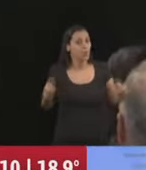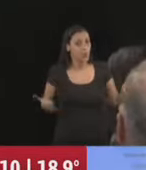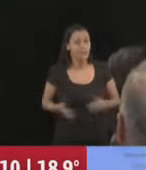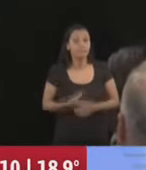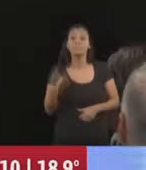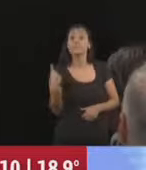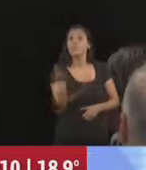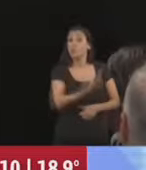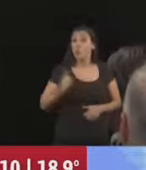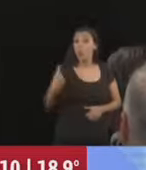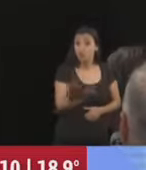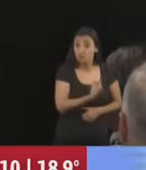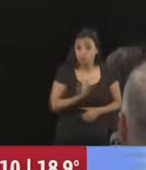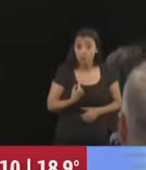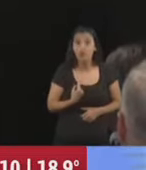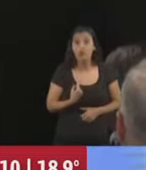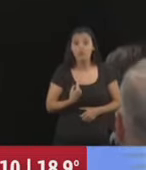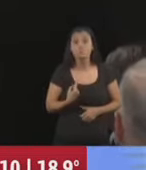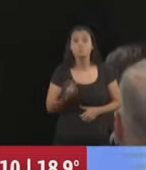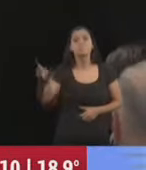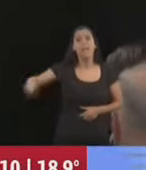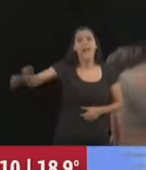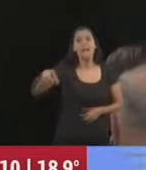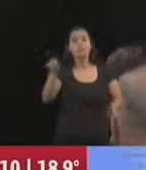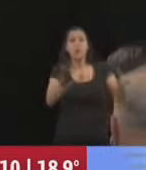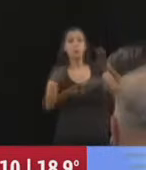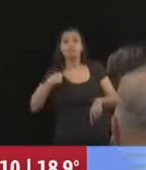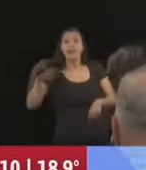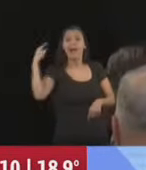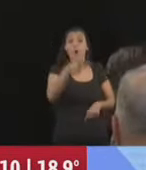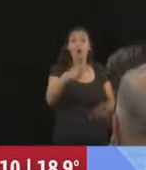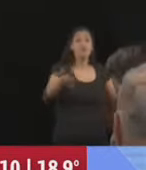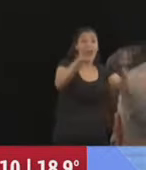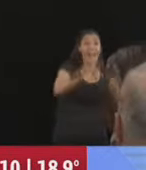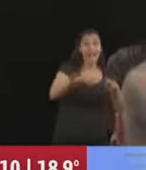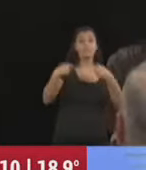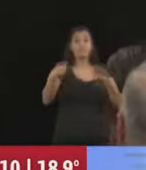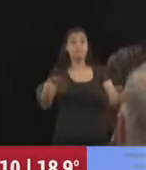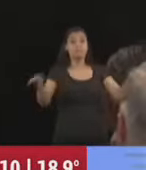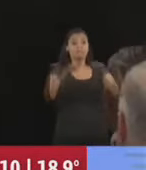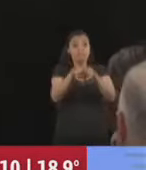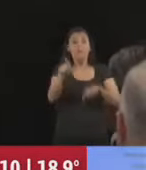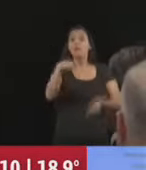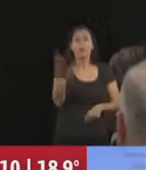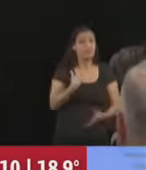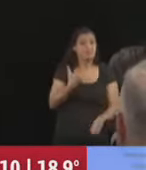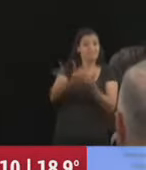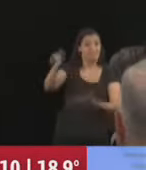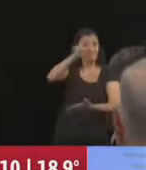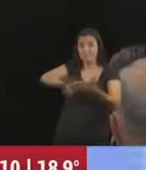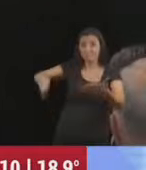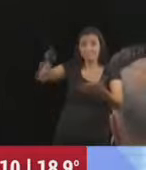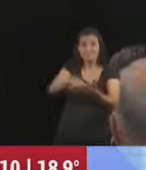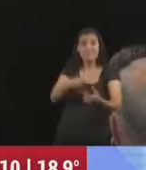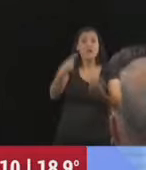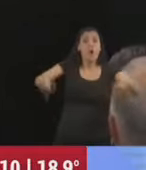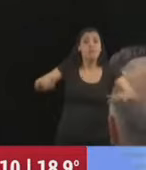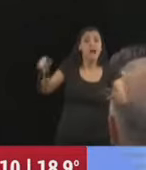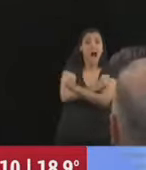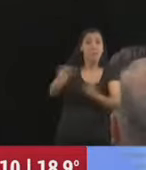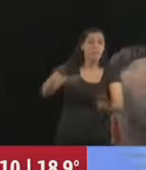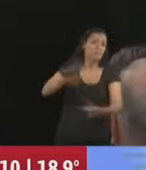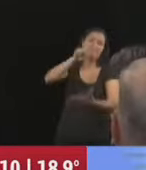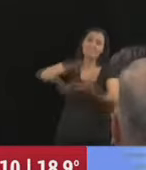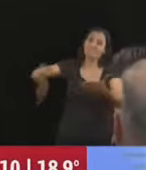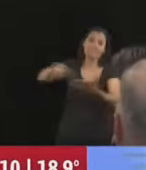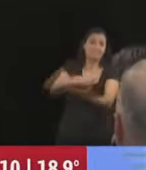está invirtiendo eso. Y eso lo hicimos nosotros con ahorros que vamos teniendo en función de los ajustes que vamos haciendo. Así de ellos.